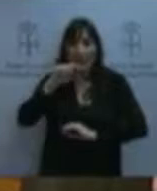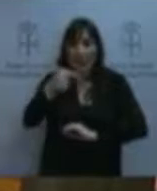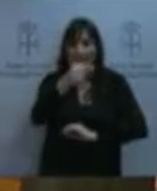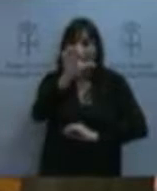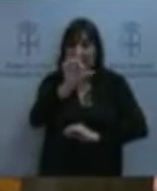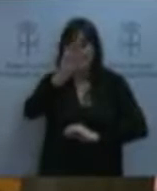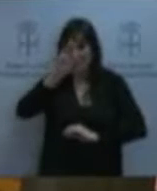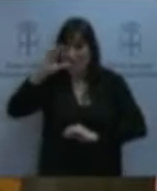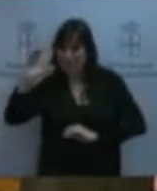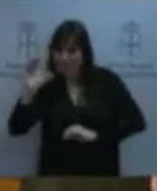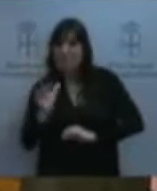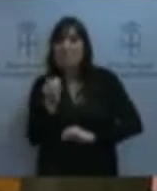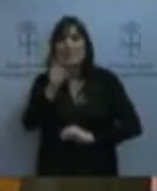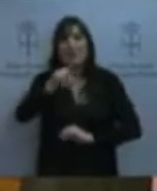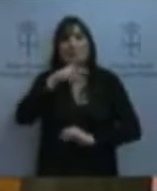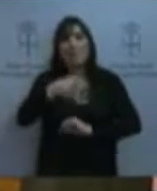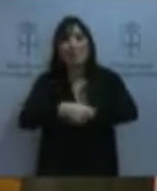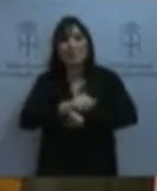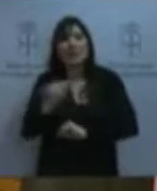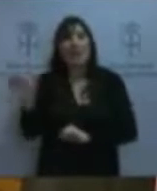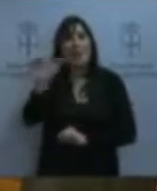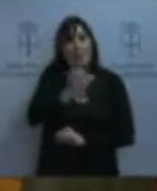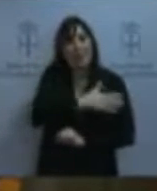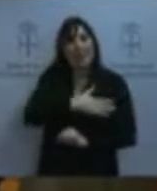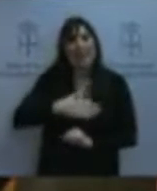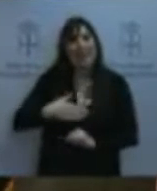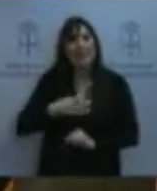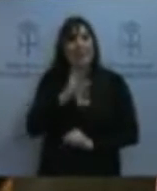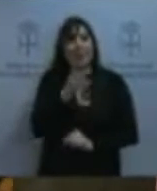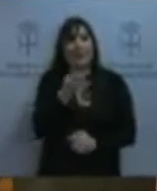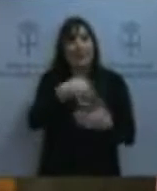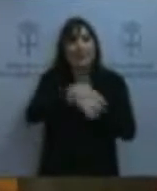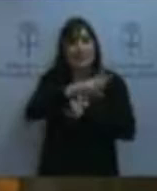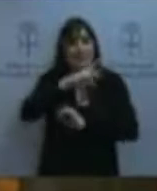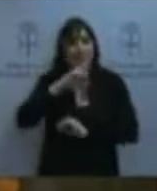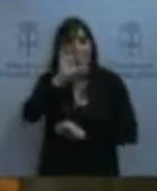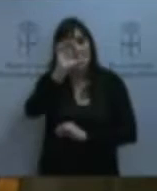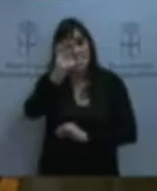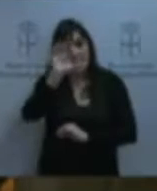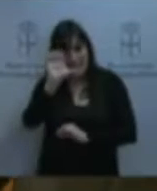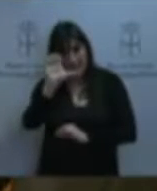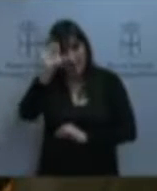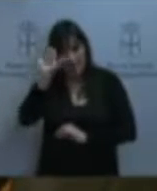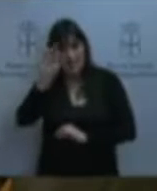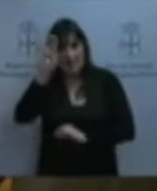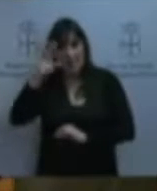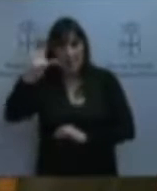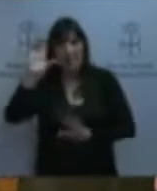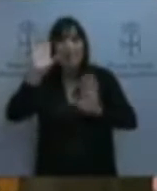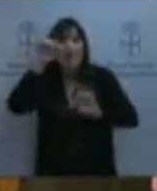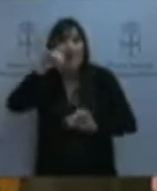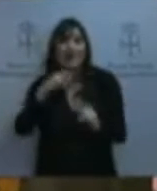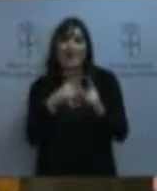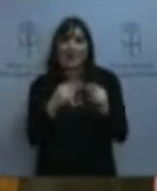de Conservación Vegetal, el ESPC. Pero en Asturias estamos pendientes de conocer el convenio que debería